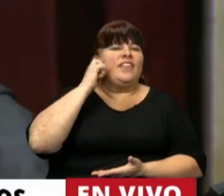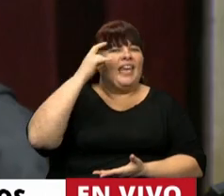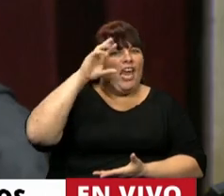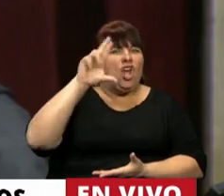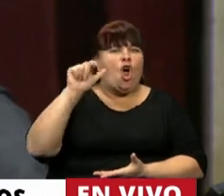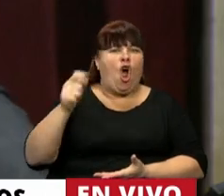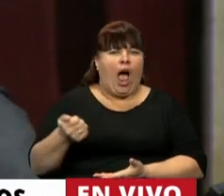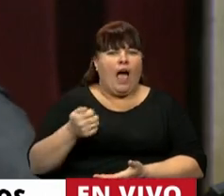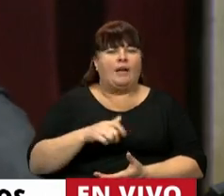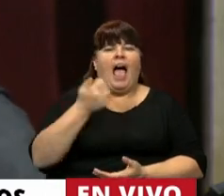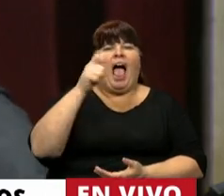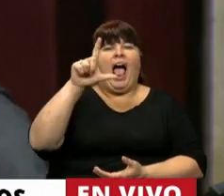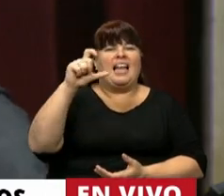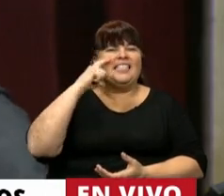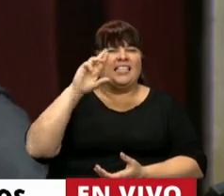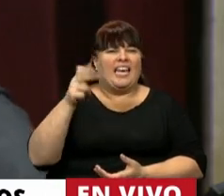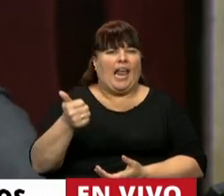Alcira.